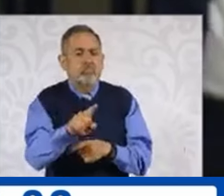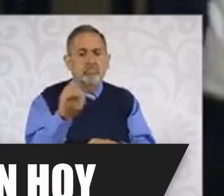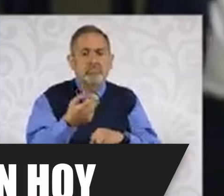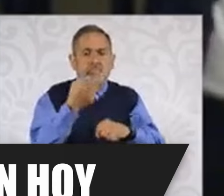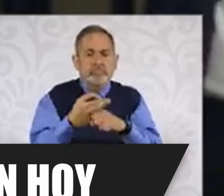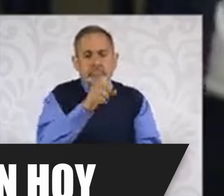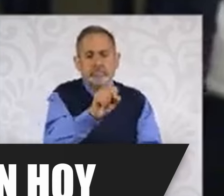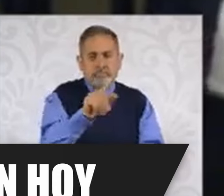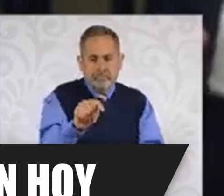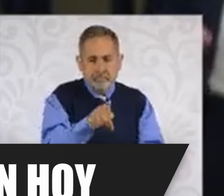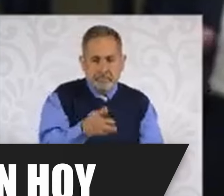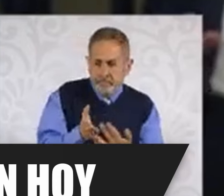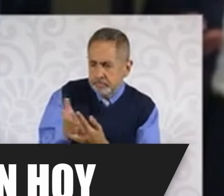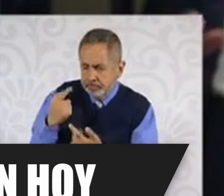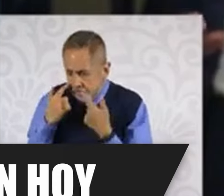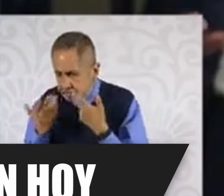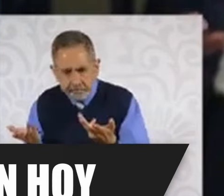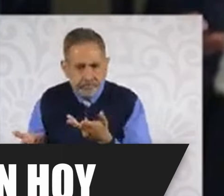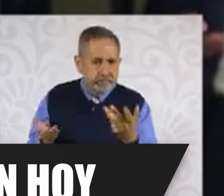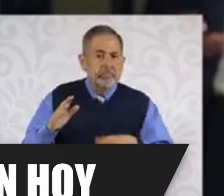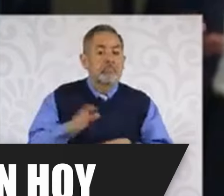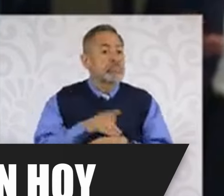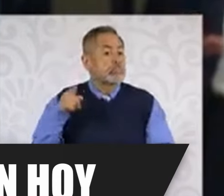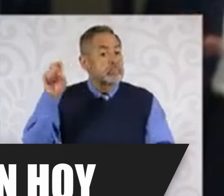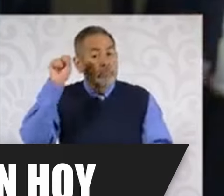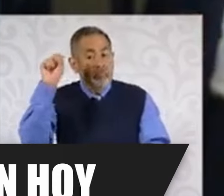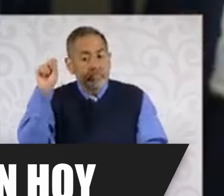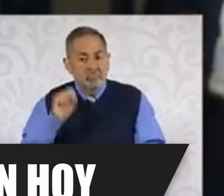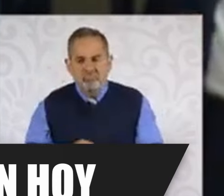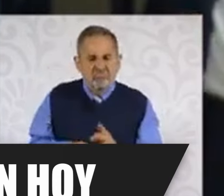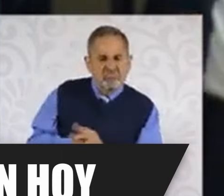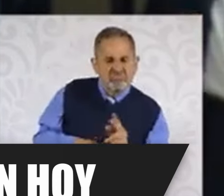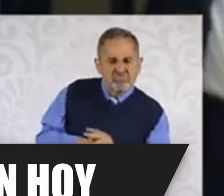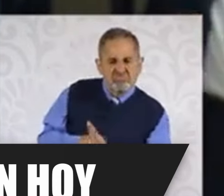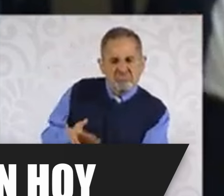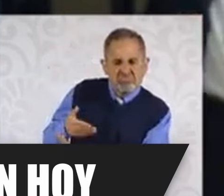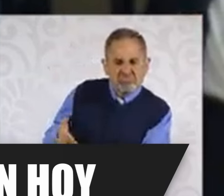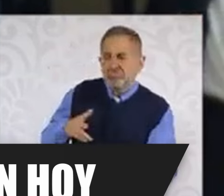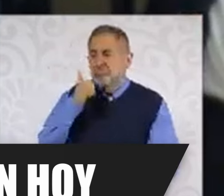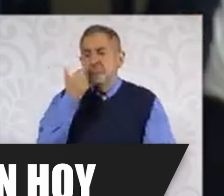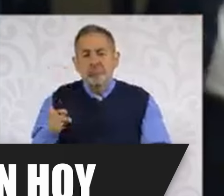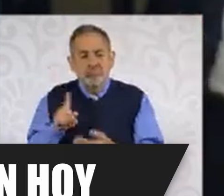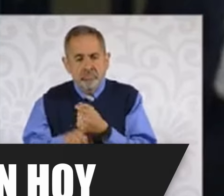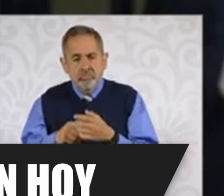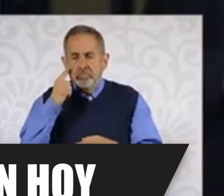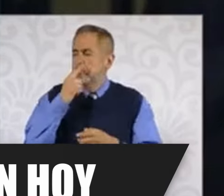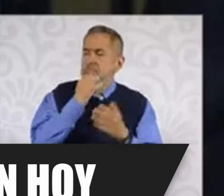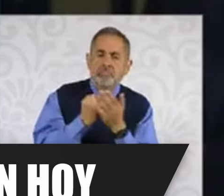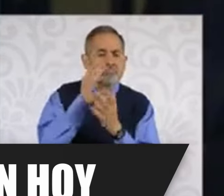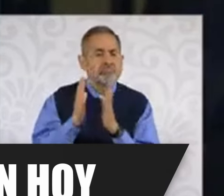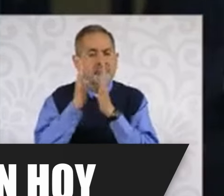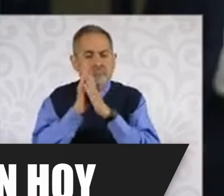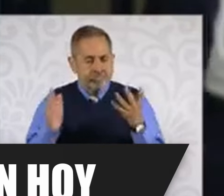Trabajo, para que usted intervenga porque supuestamente no quieren dejar llevar a uno de los líderes de manera democrática